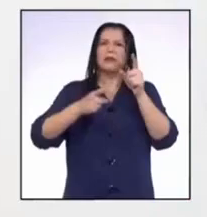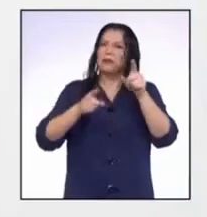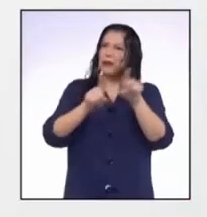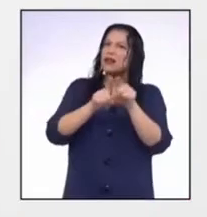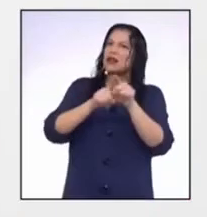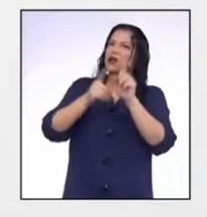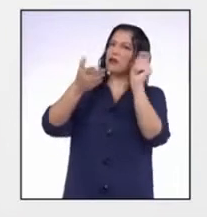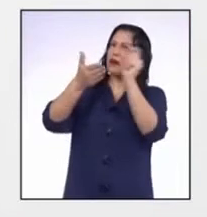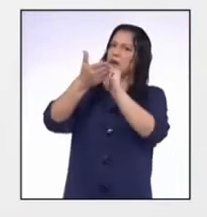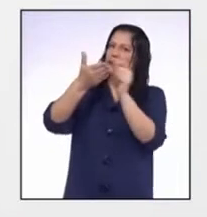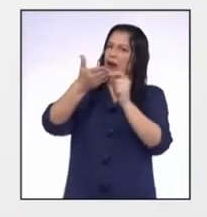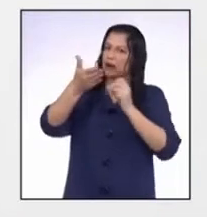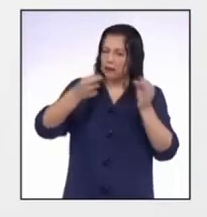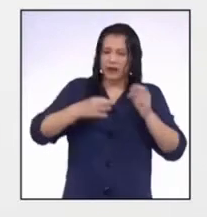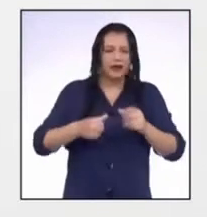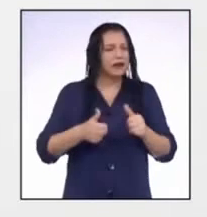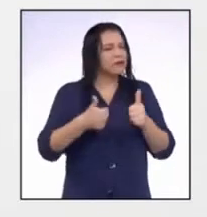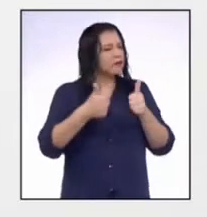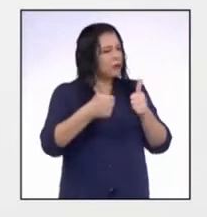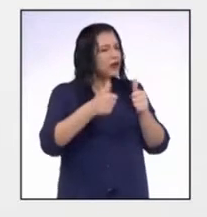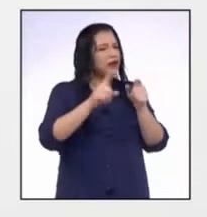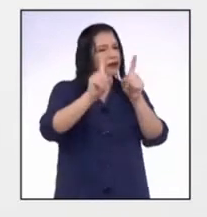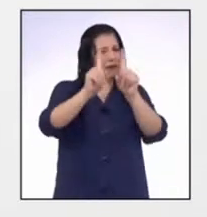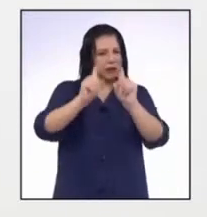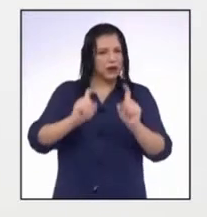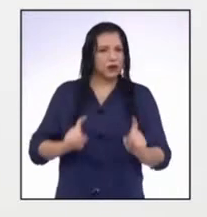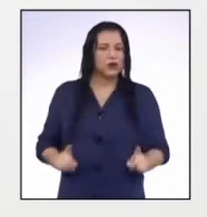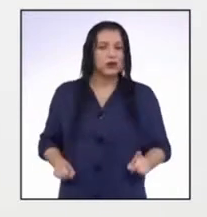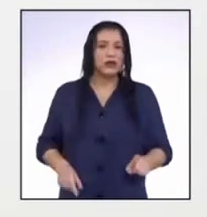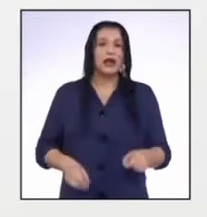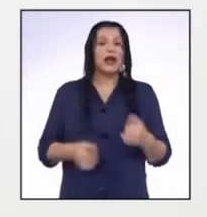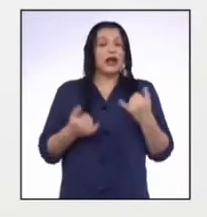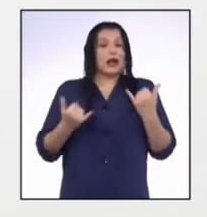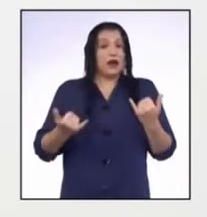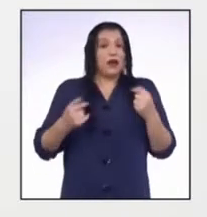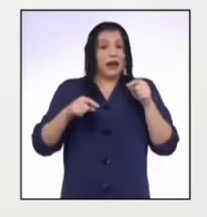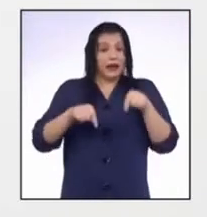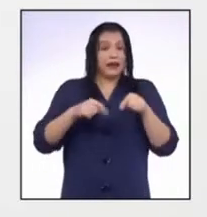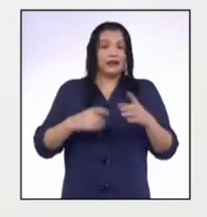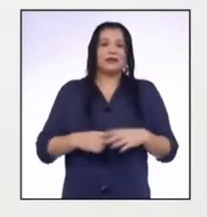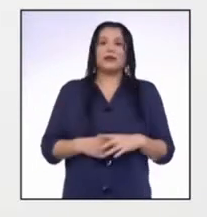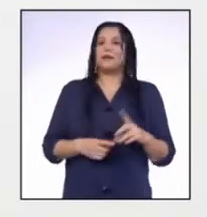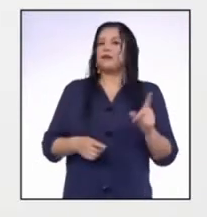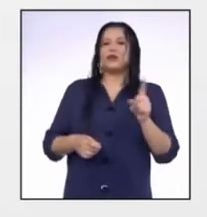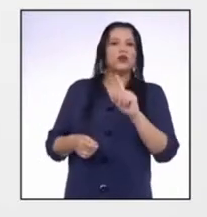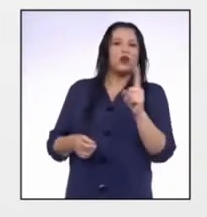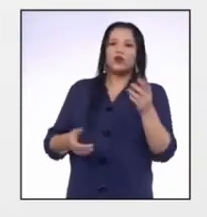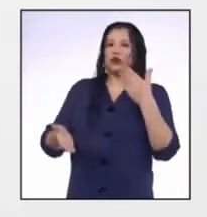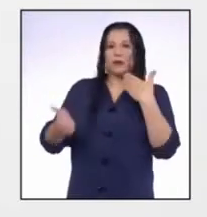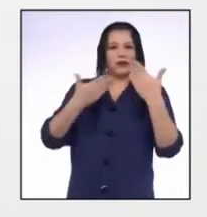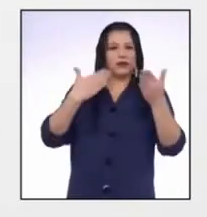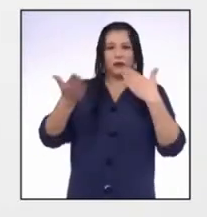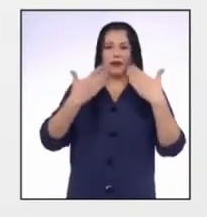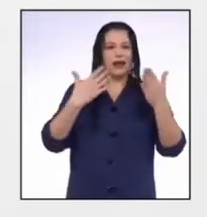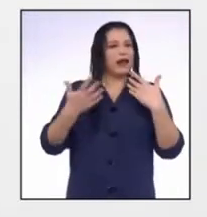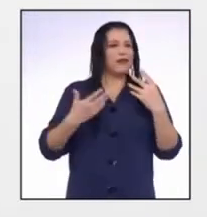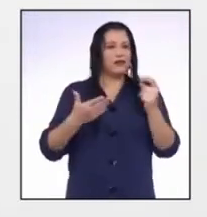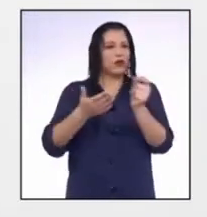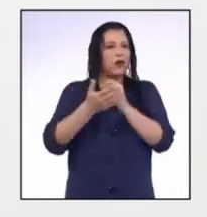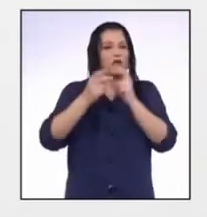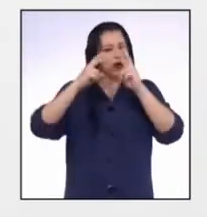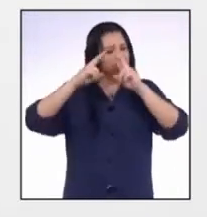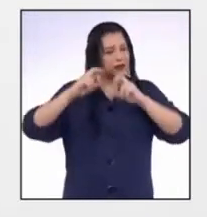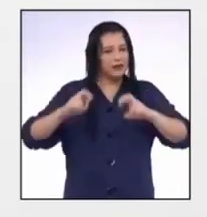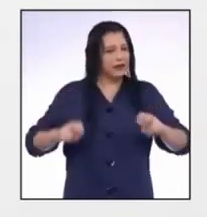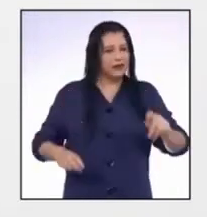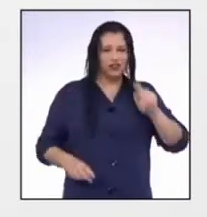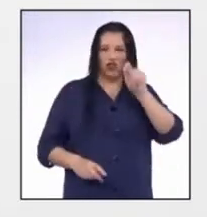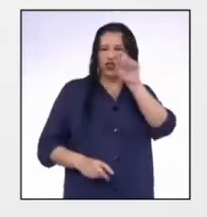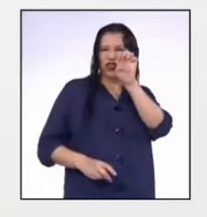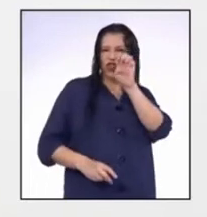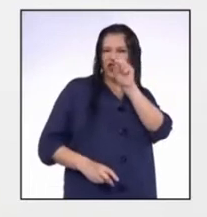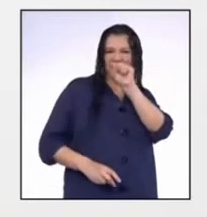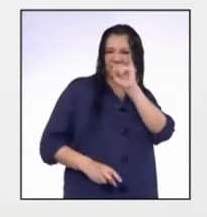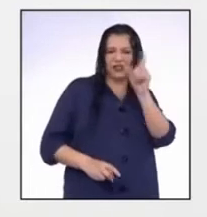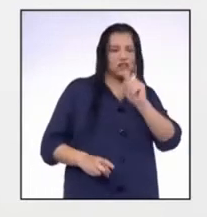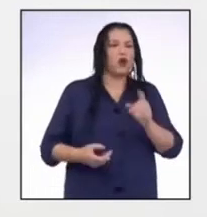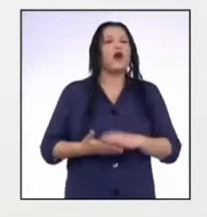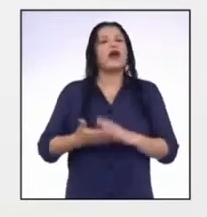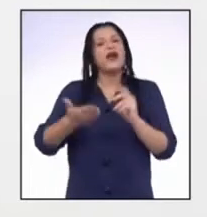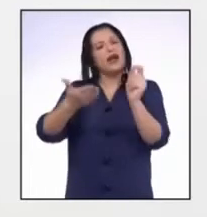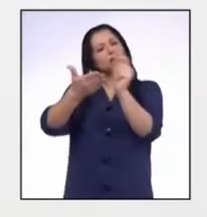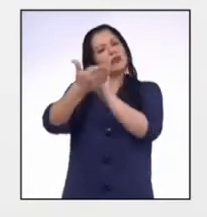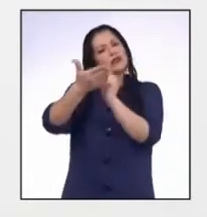argumentativos. Buena pregunta. En este caso, no nos referimos a ese tipo de investigación. En un